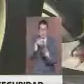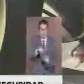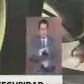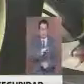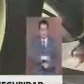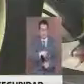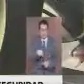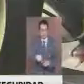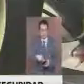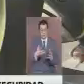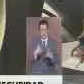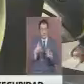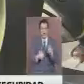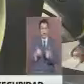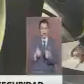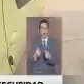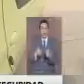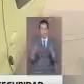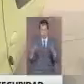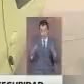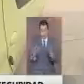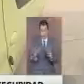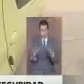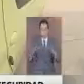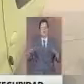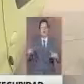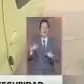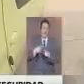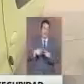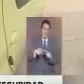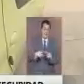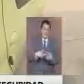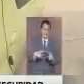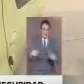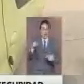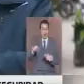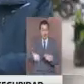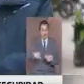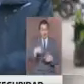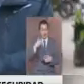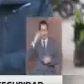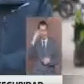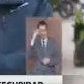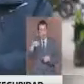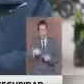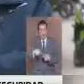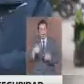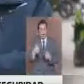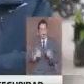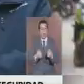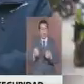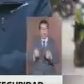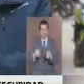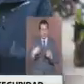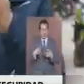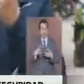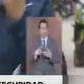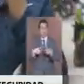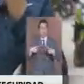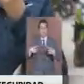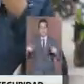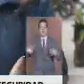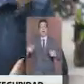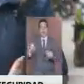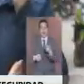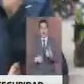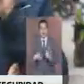fuera un mercado de autos de 3 volúmenes. Hoy en día han ido creciendo la demanda por autos de 2 volúmenes, que es una